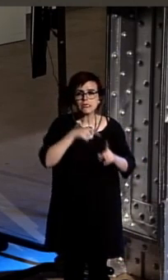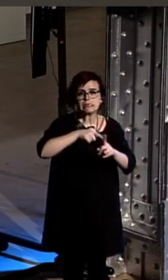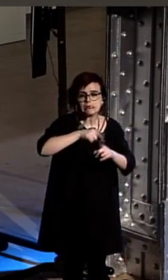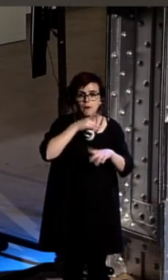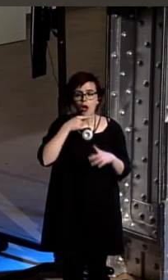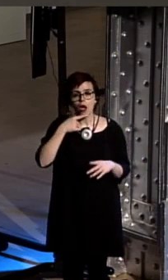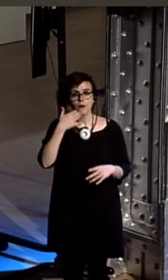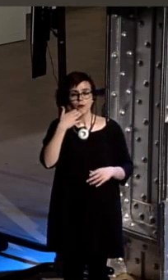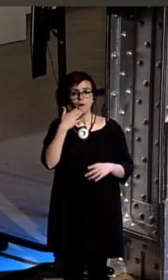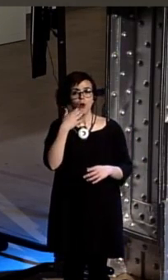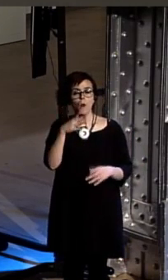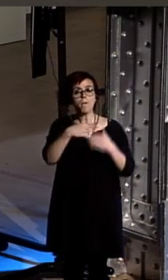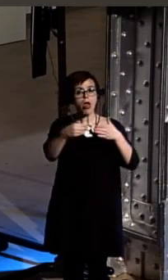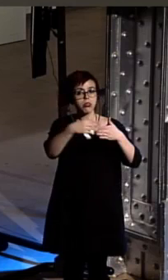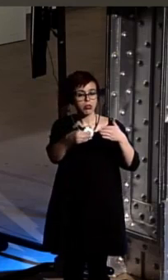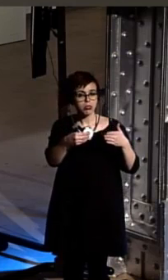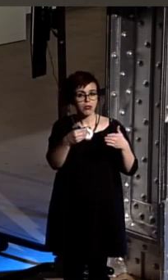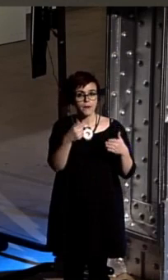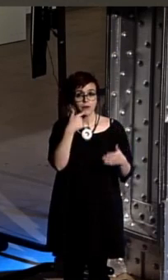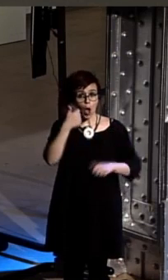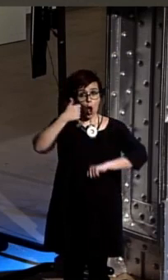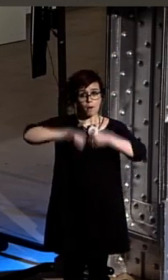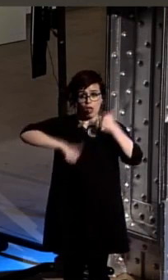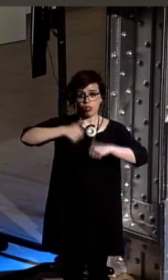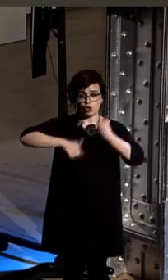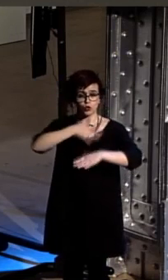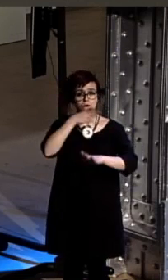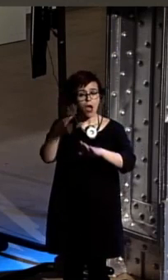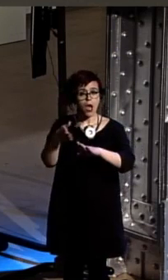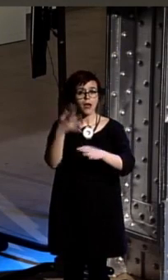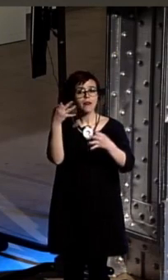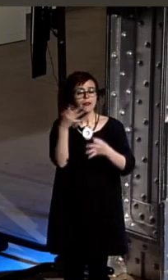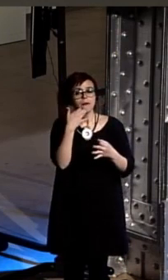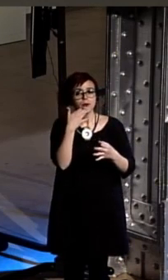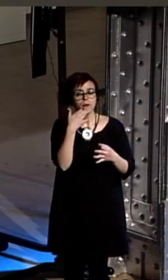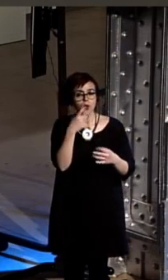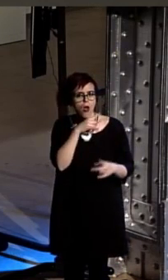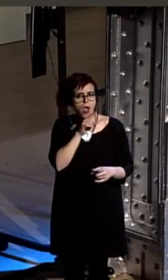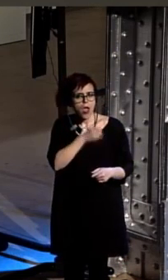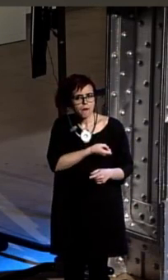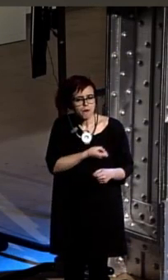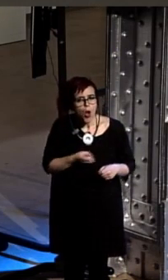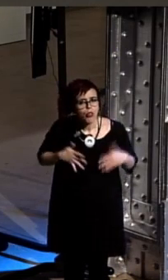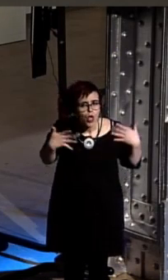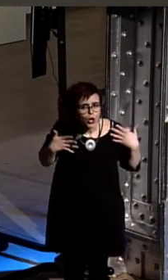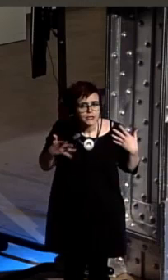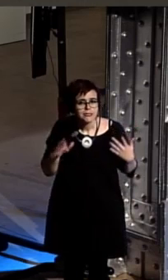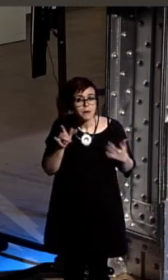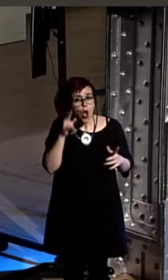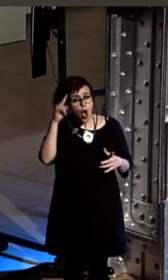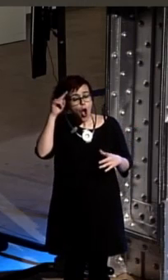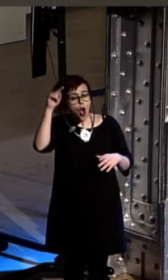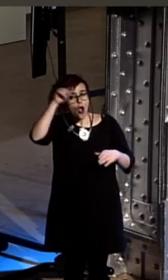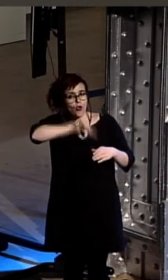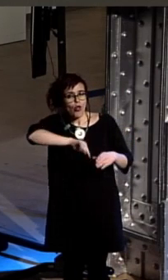Anestesia. Cuando uno trabaja con un paciente y uno en una operación, ese paciente sí experimenta ciertas emociones, pero no las experimenta conscientemente.